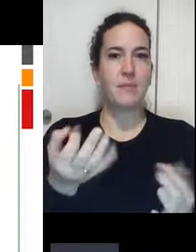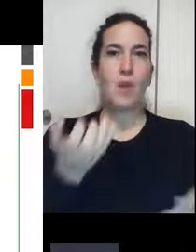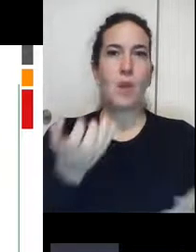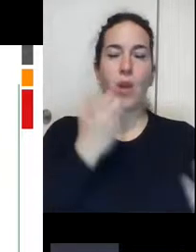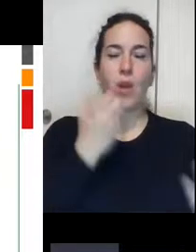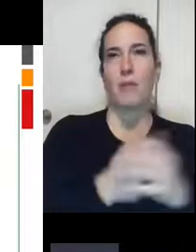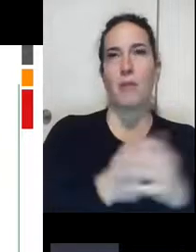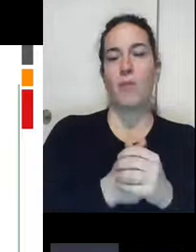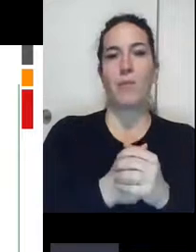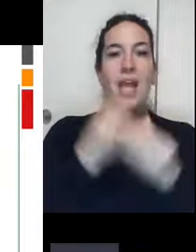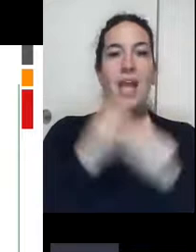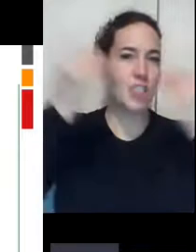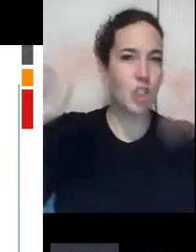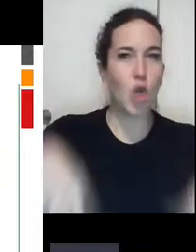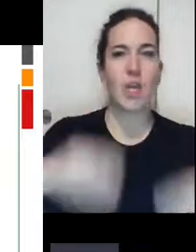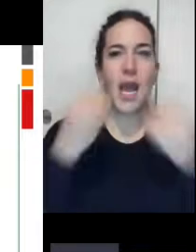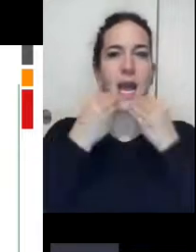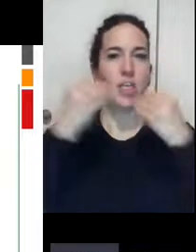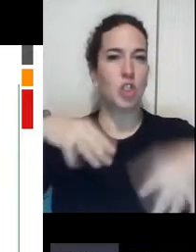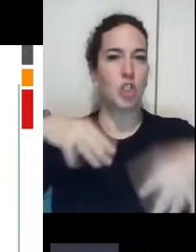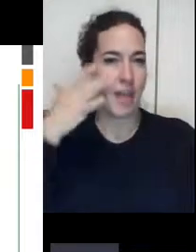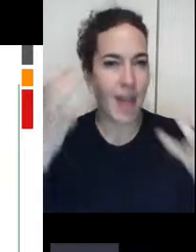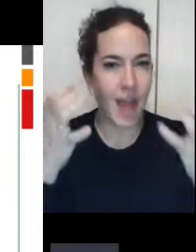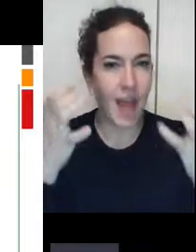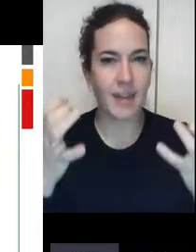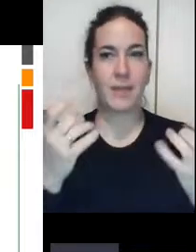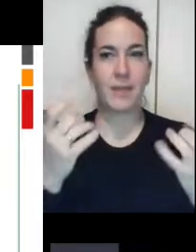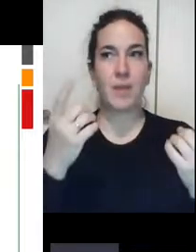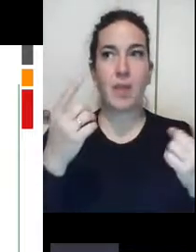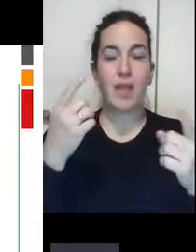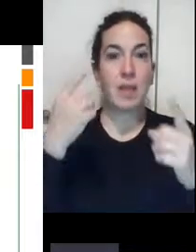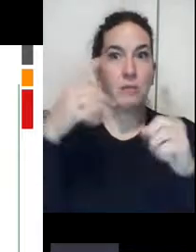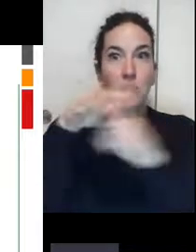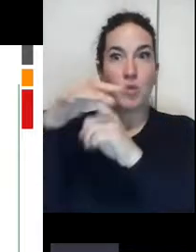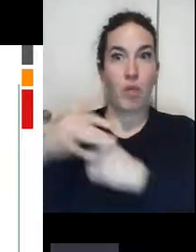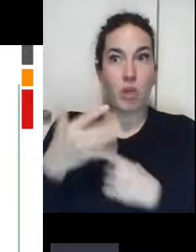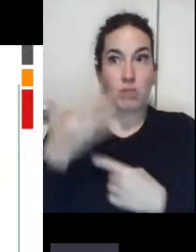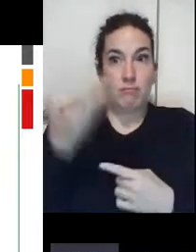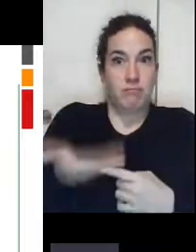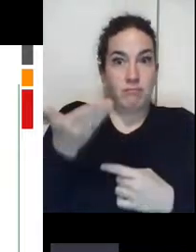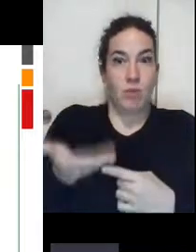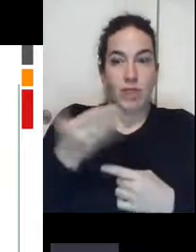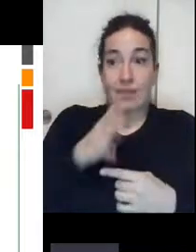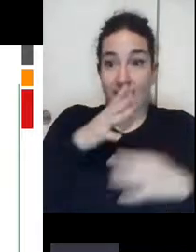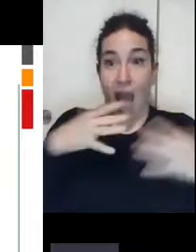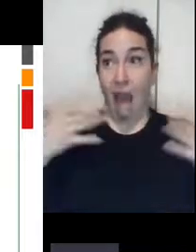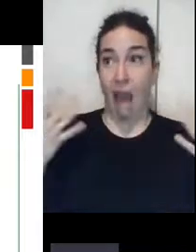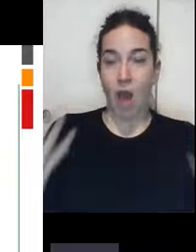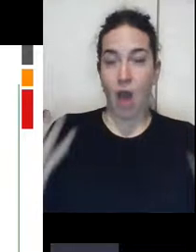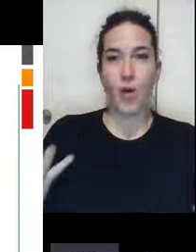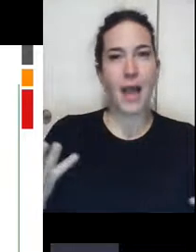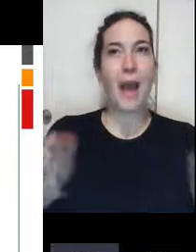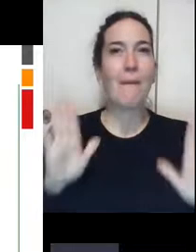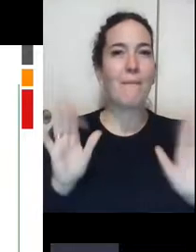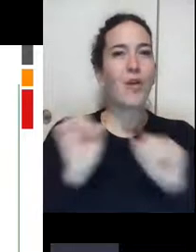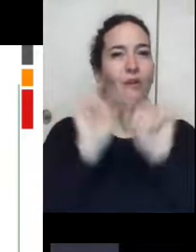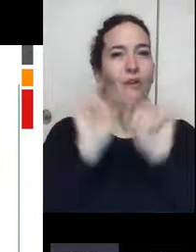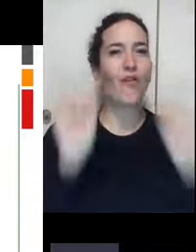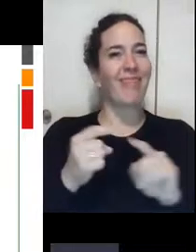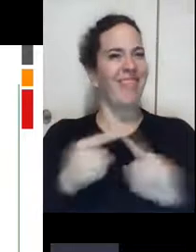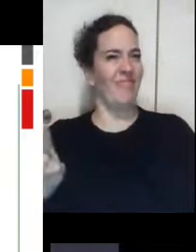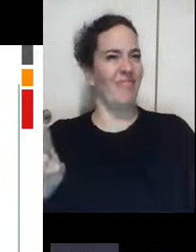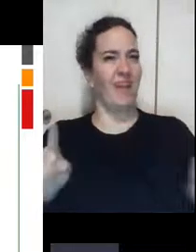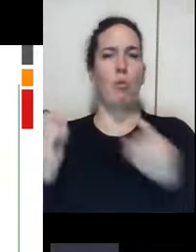ejemplo, la historia del arte, los acontecimientos históricos contemporáneos y actuales de una manera diferente a la